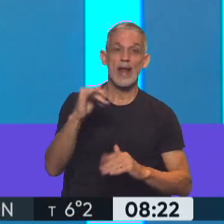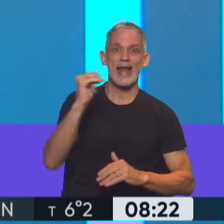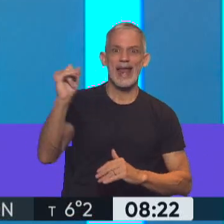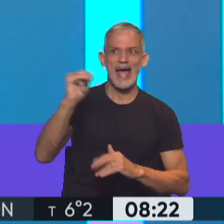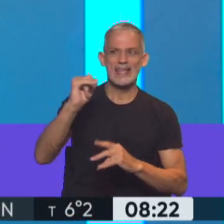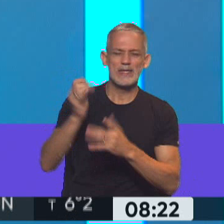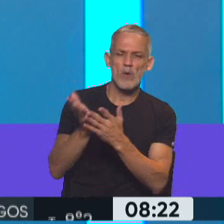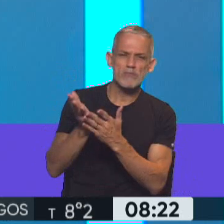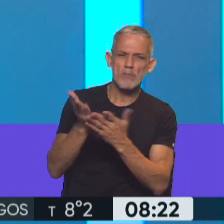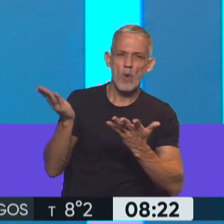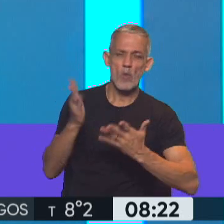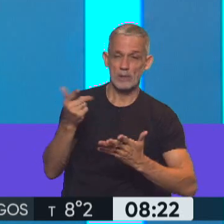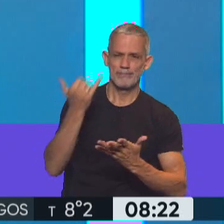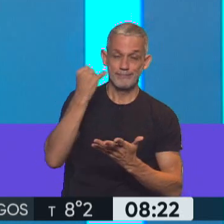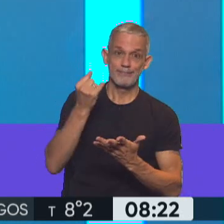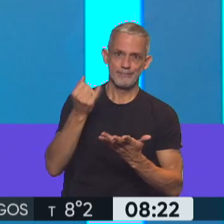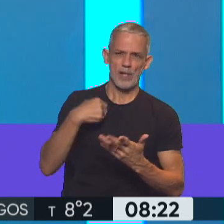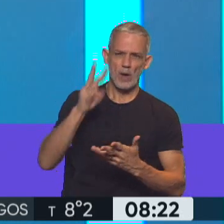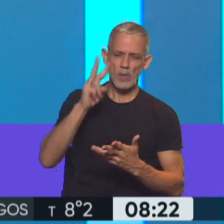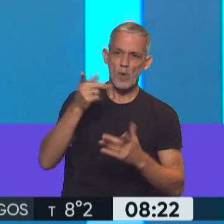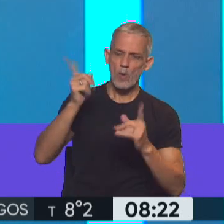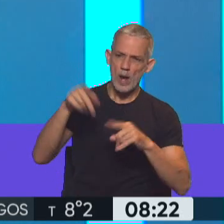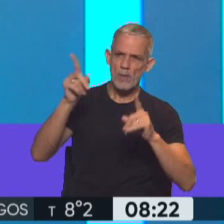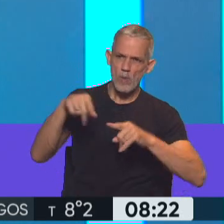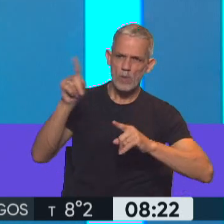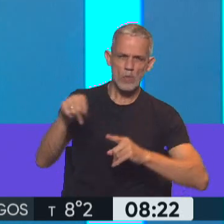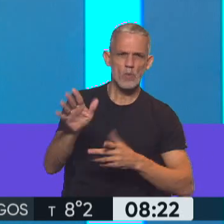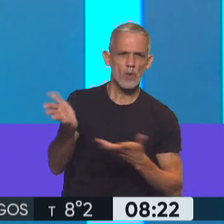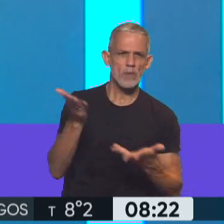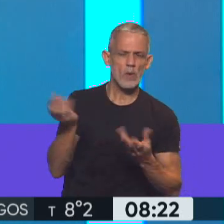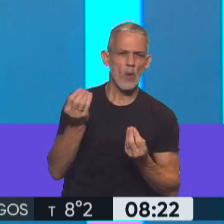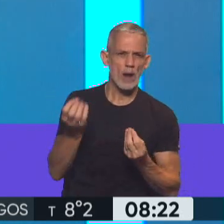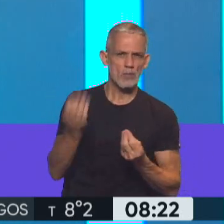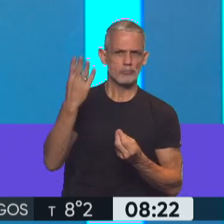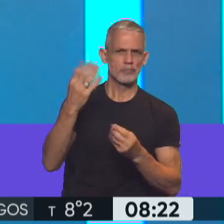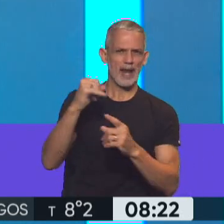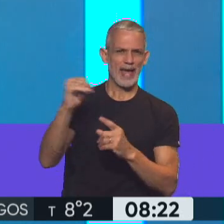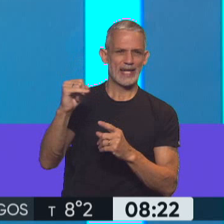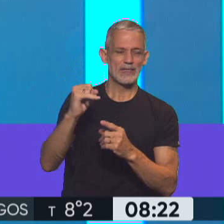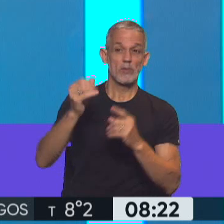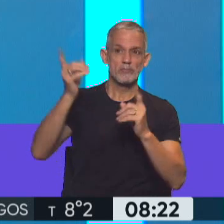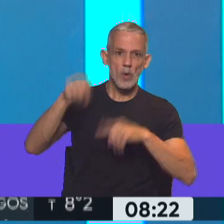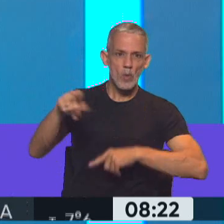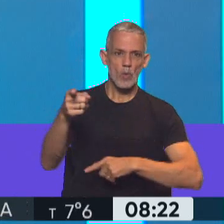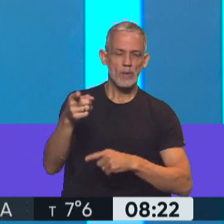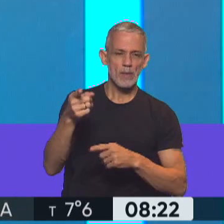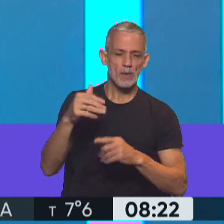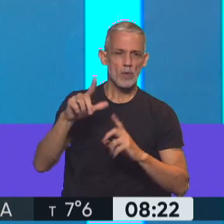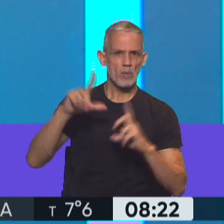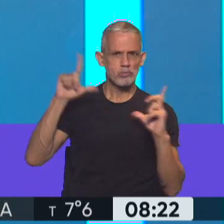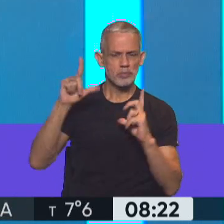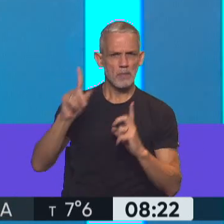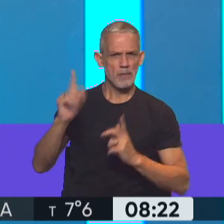me parece que lo vemos resurgir, como algo vos mencionabas, es la reaparición de muchas de las figuras